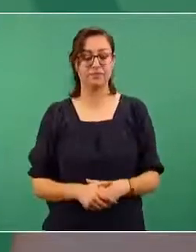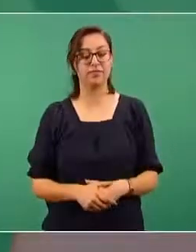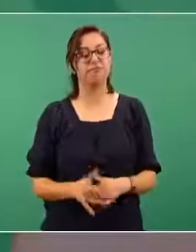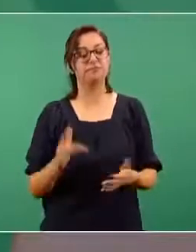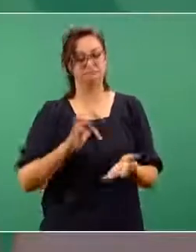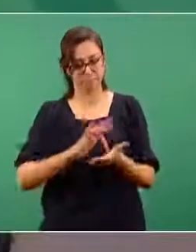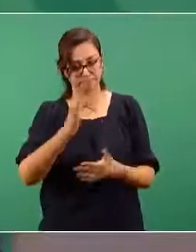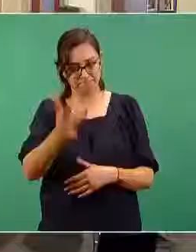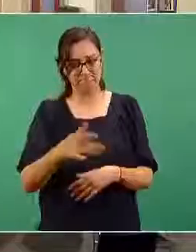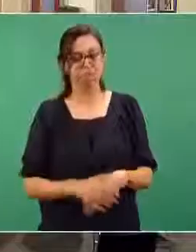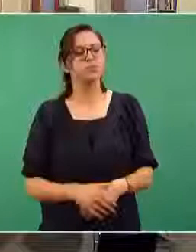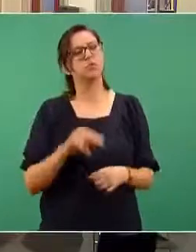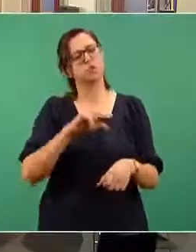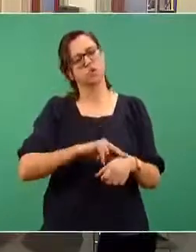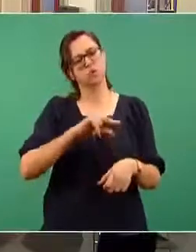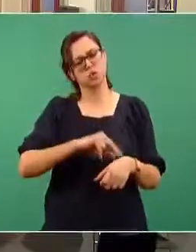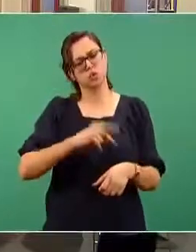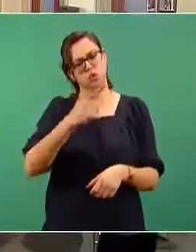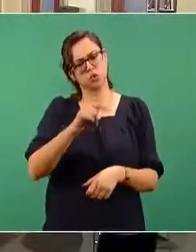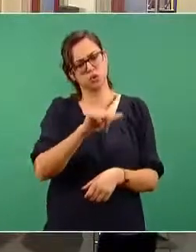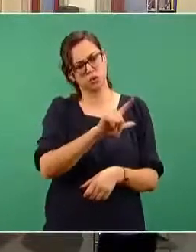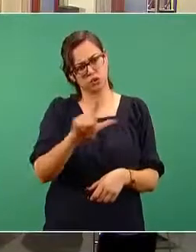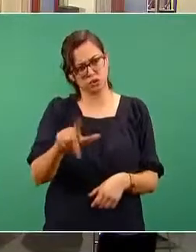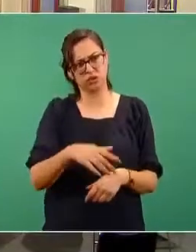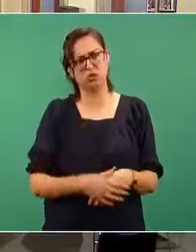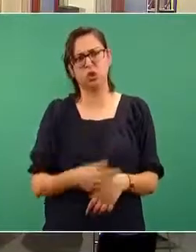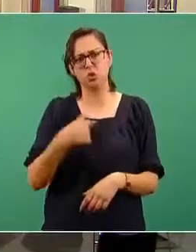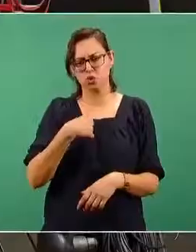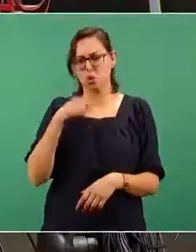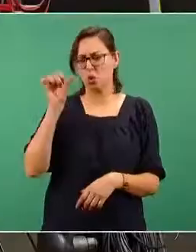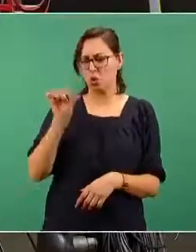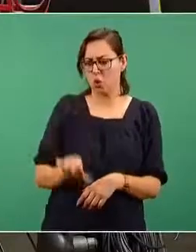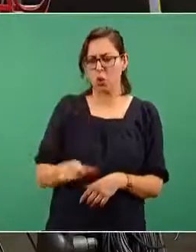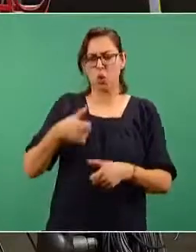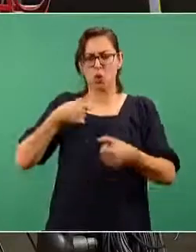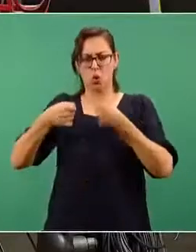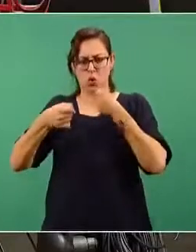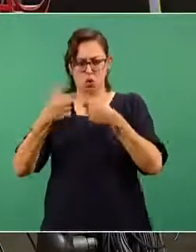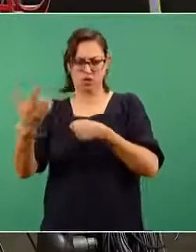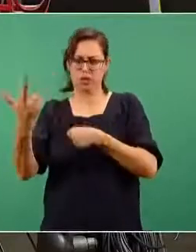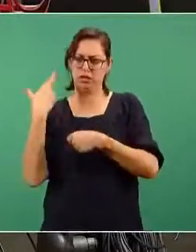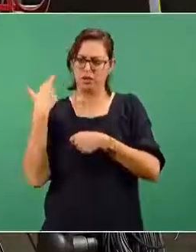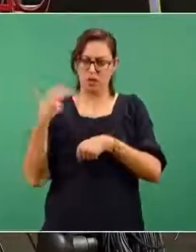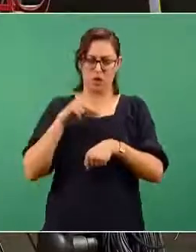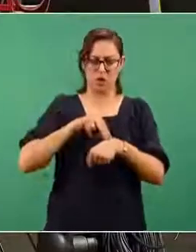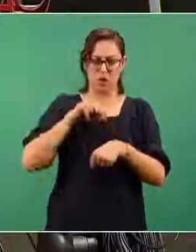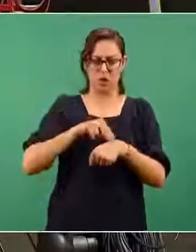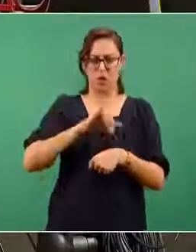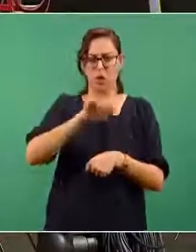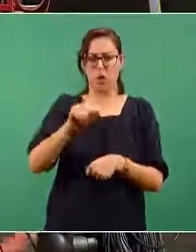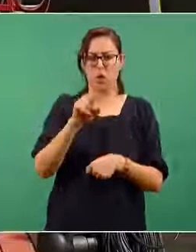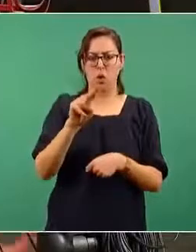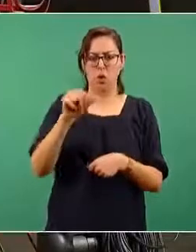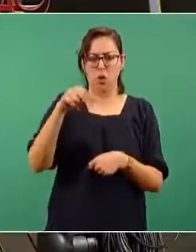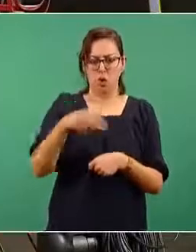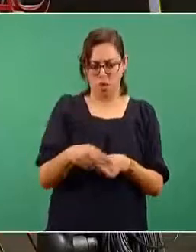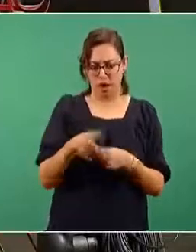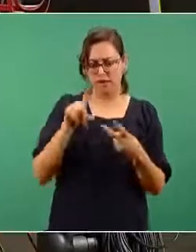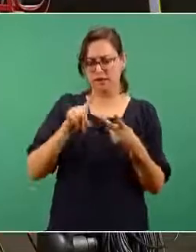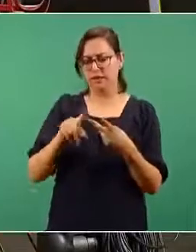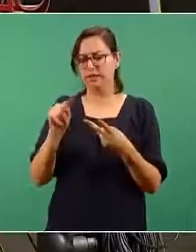doctor Gatell, hoy en el programa de radio tuve la oportunidad de entrevistar al doctor Juan Mosqueda y a la doctora Teresa García Gasca,